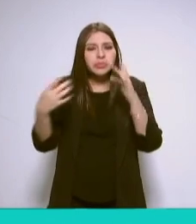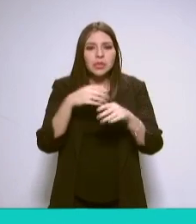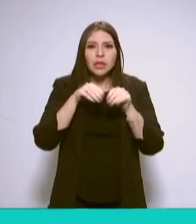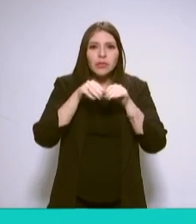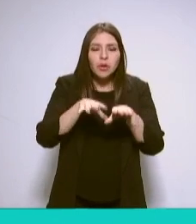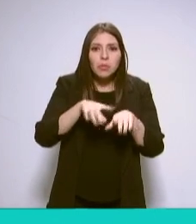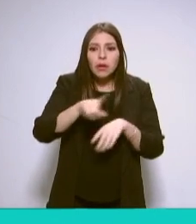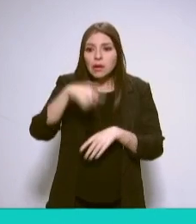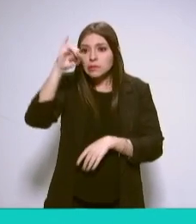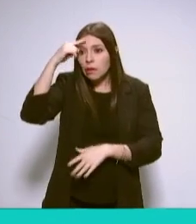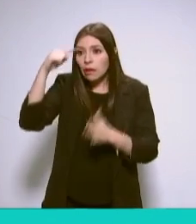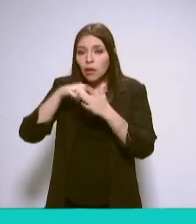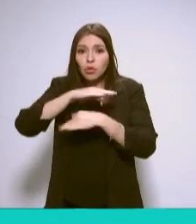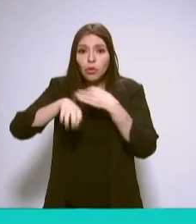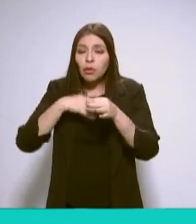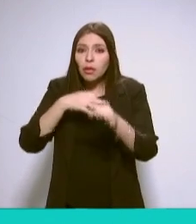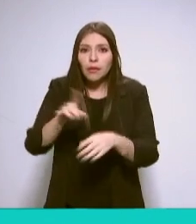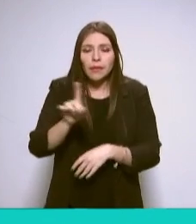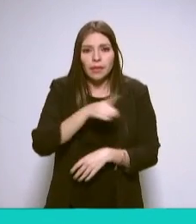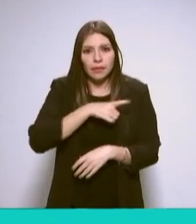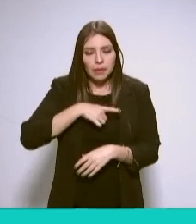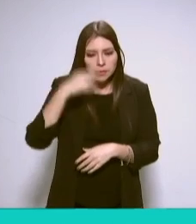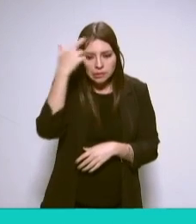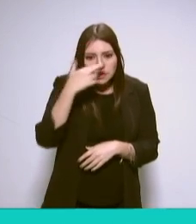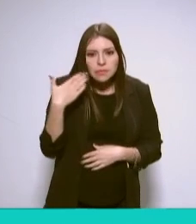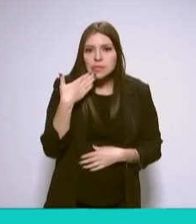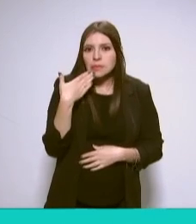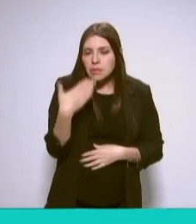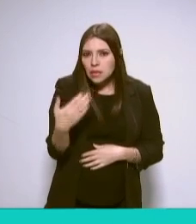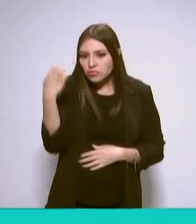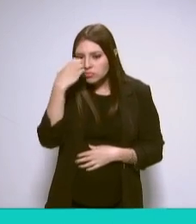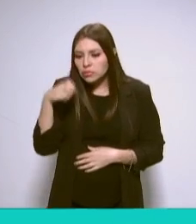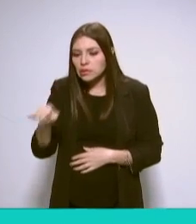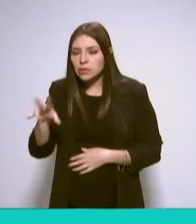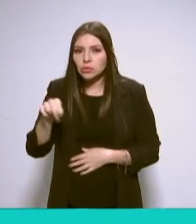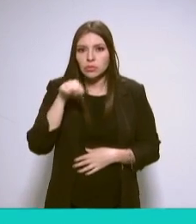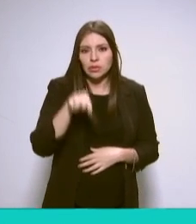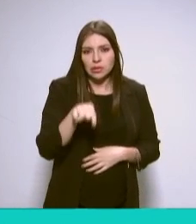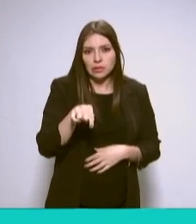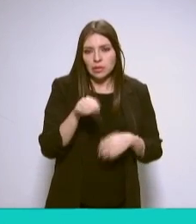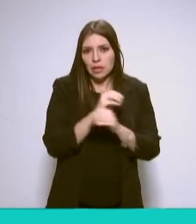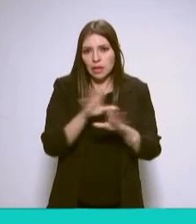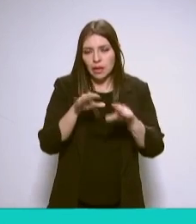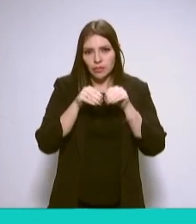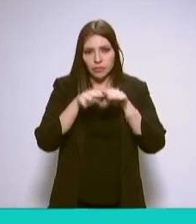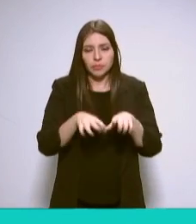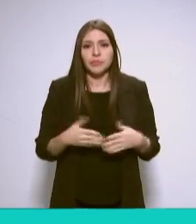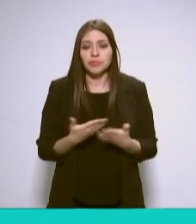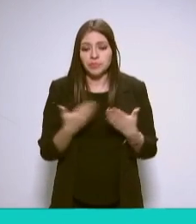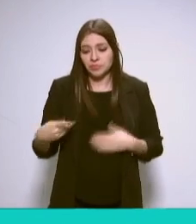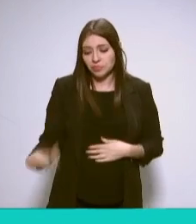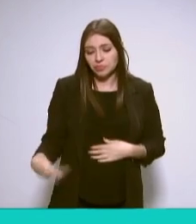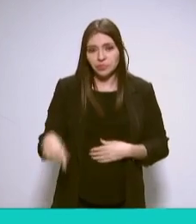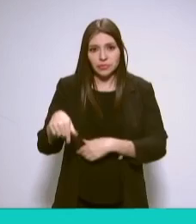En situaciones, compañera y compañeros, como la que enfrenta nuestro país, el Instituto juega un papel muy relevante